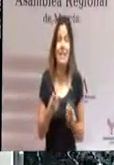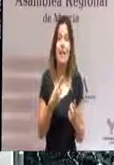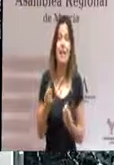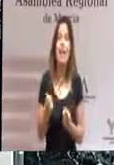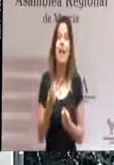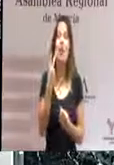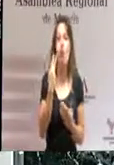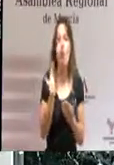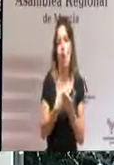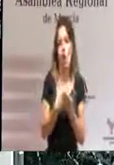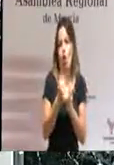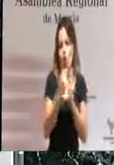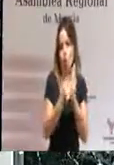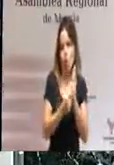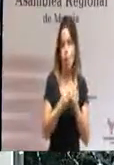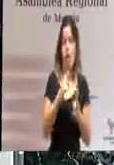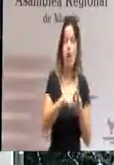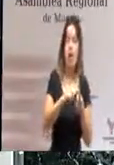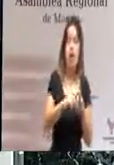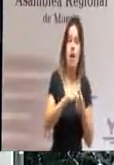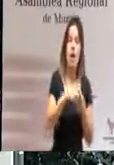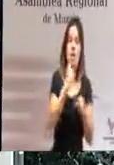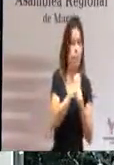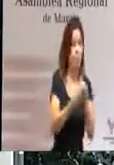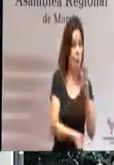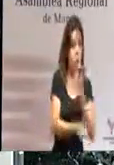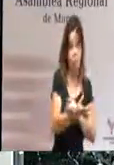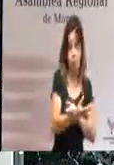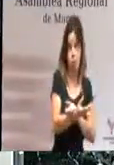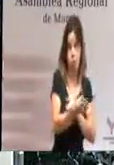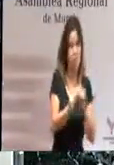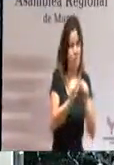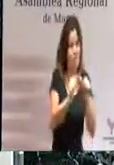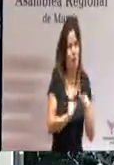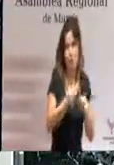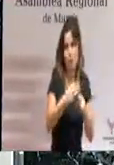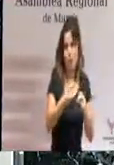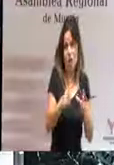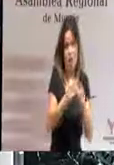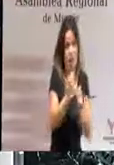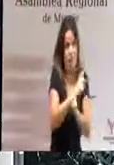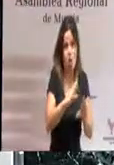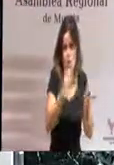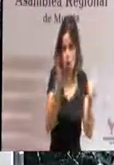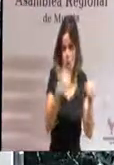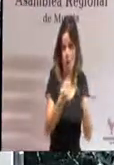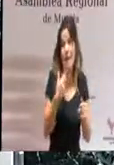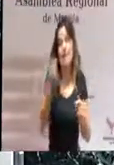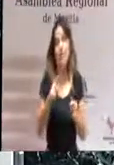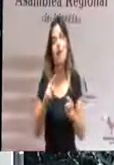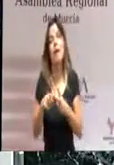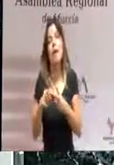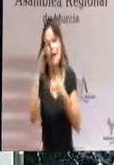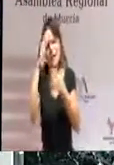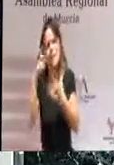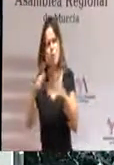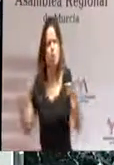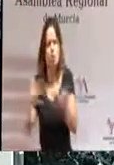eran necesarias dos premisas. Crear empleo, no existe mejor política social, y no dejar a nadie desatendido en un